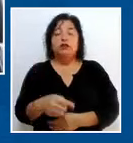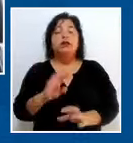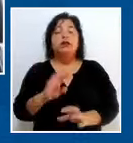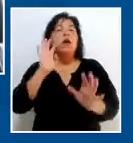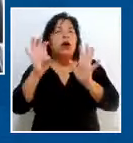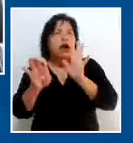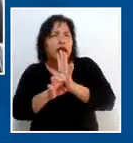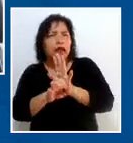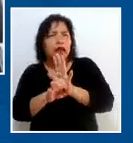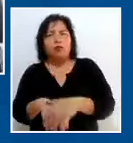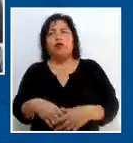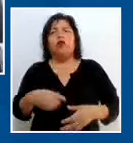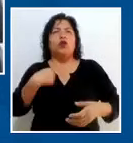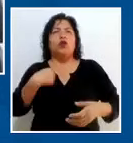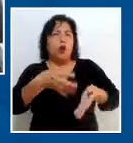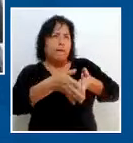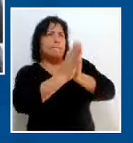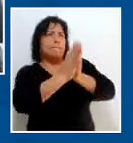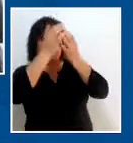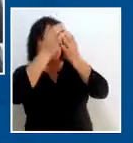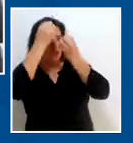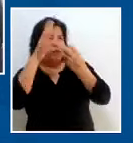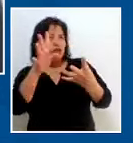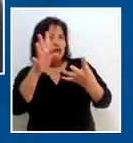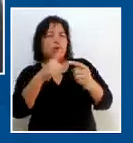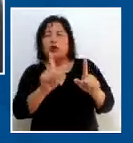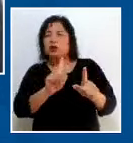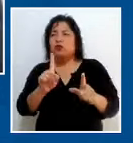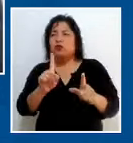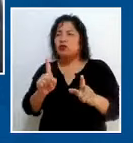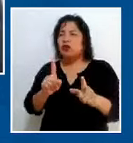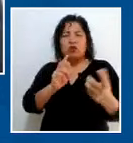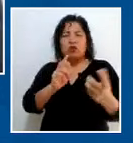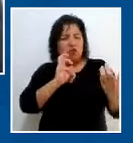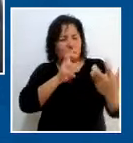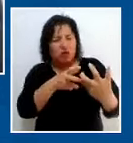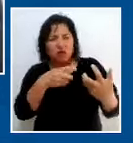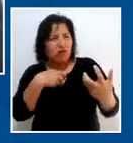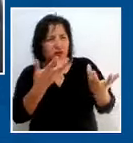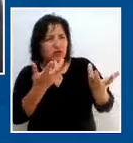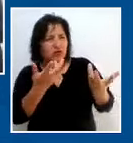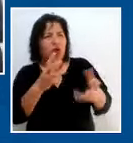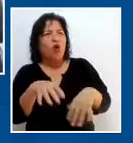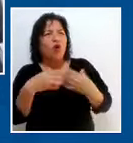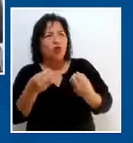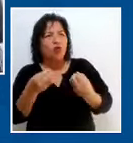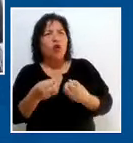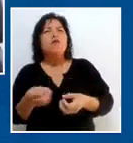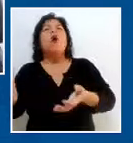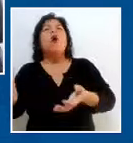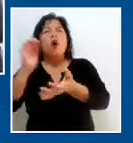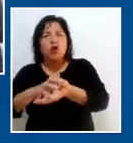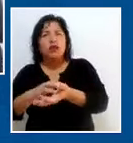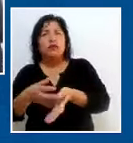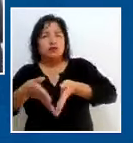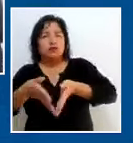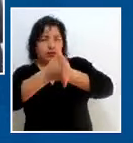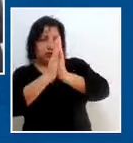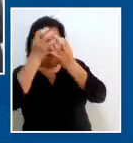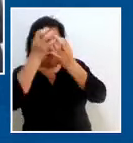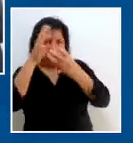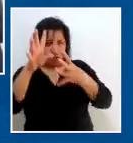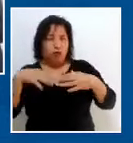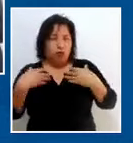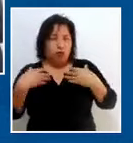información solicitada no es la que se requería, ¿qué proceso se sigue para poder volver a solicitar la información?